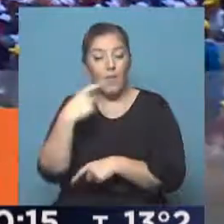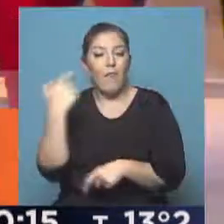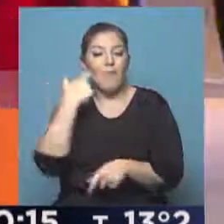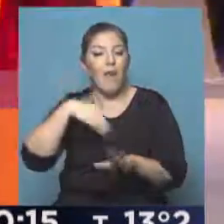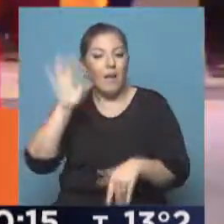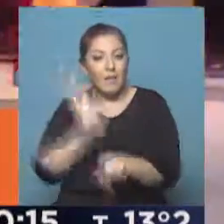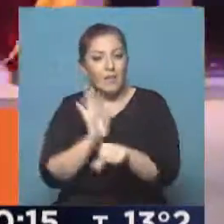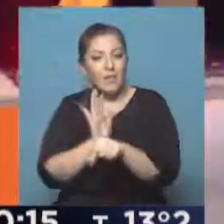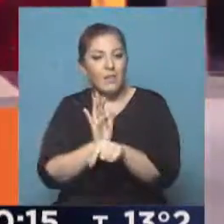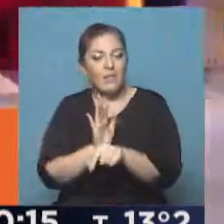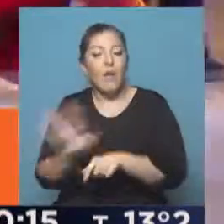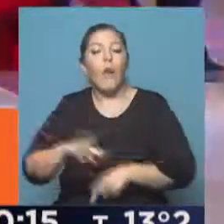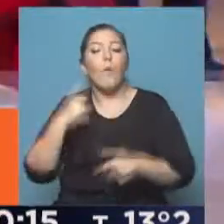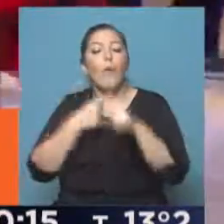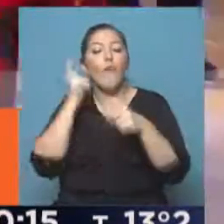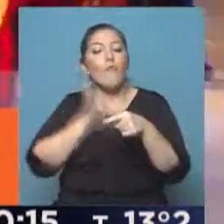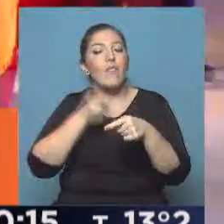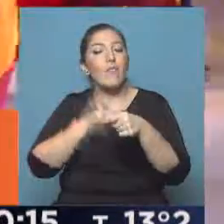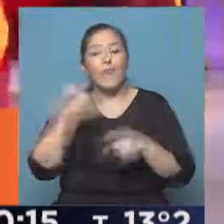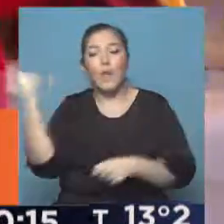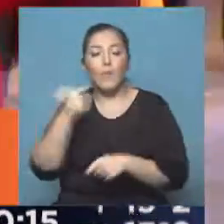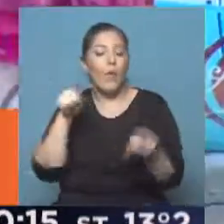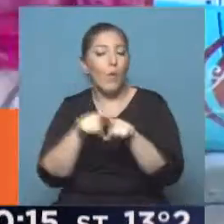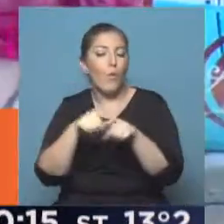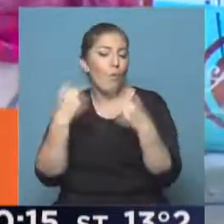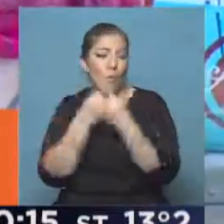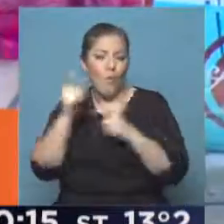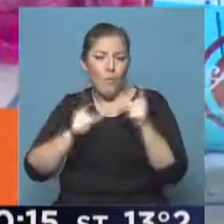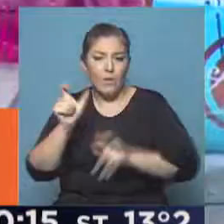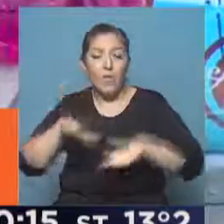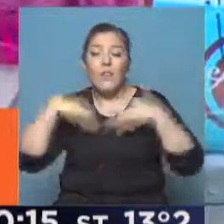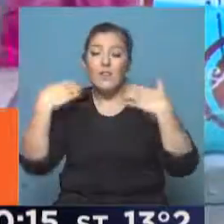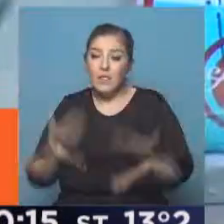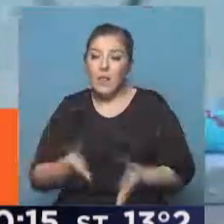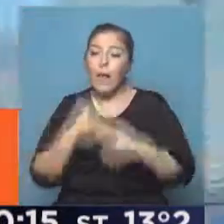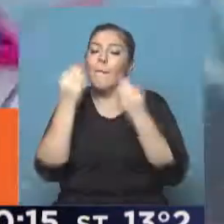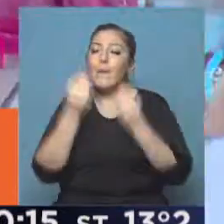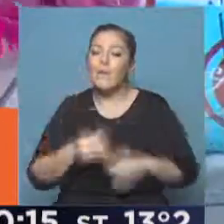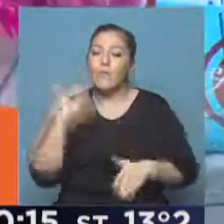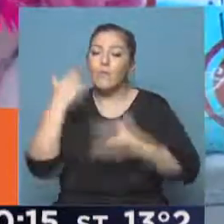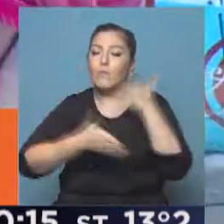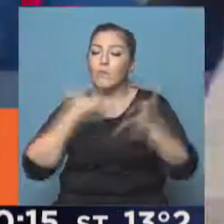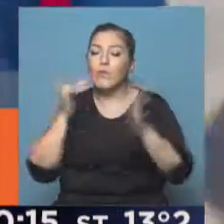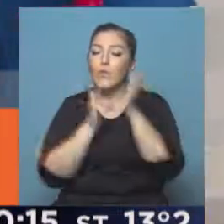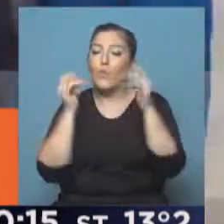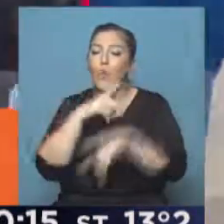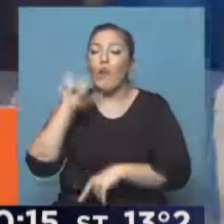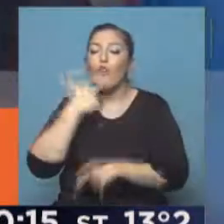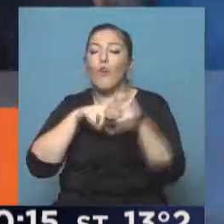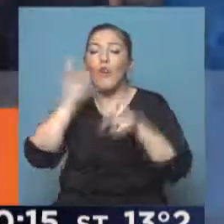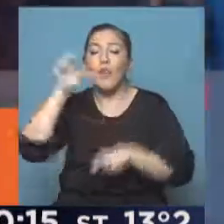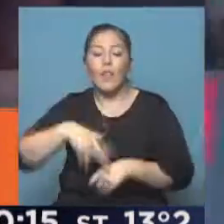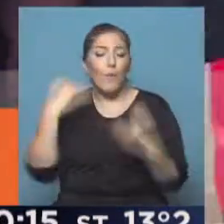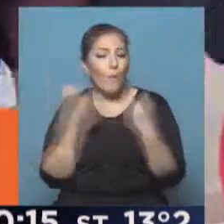la expectativa por el festival es tan importante como masiva, por lo cual comenzaron a arribar a la ciudad de Cosquín